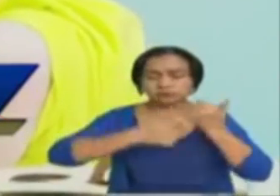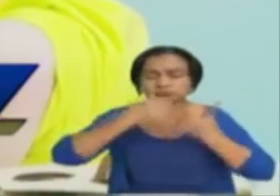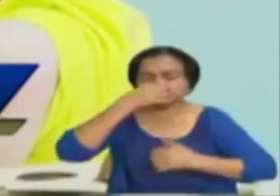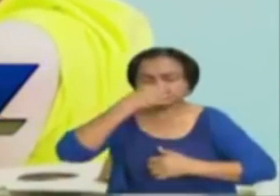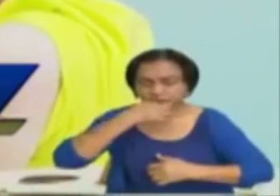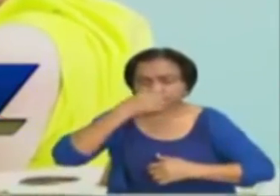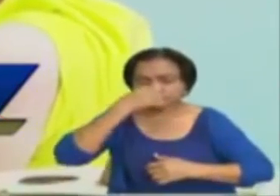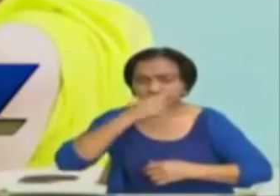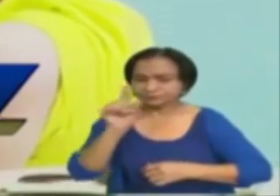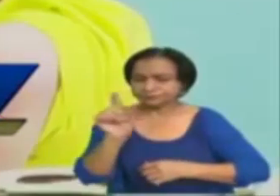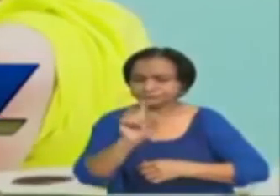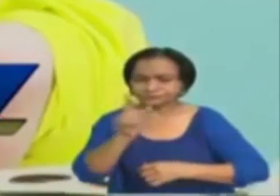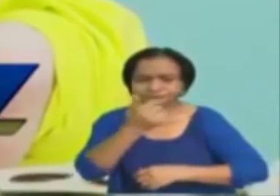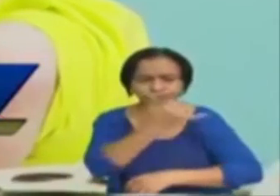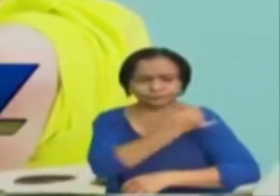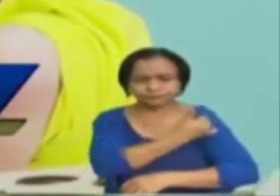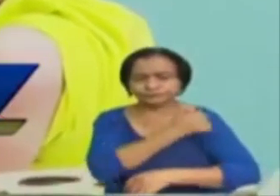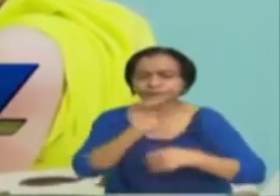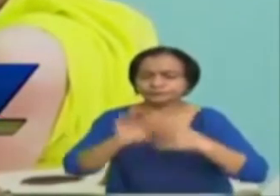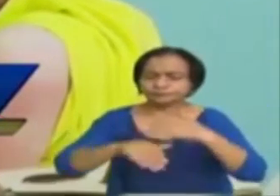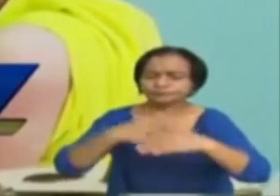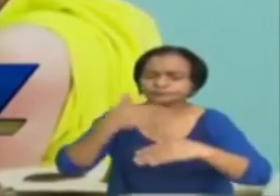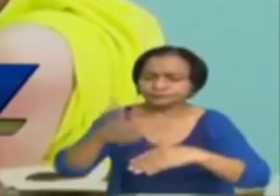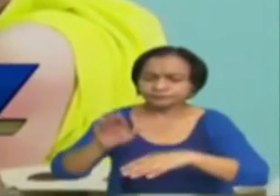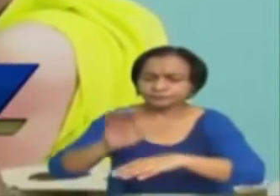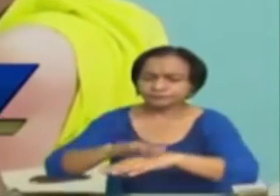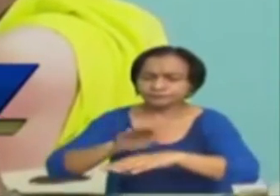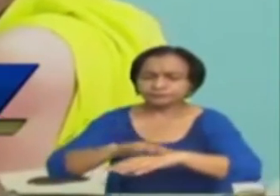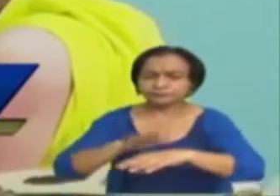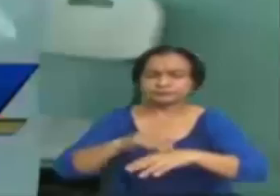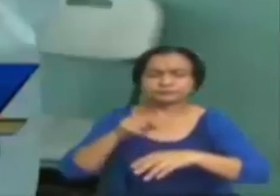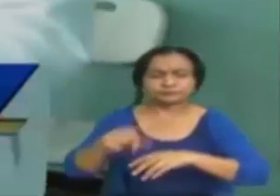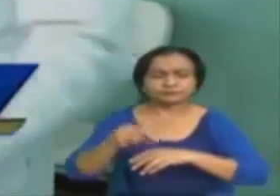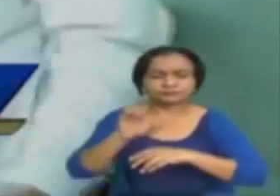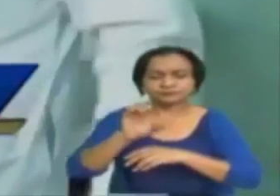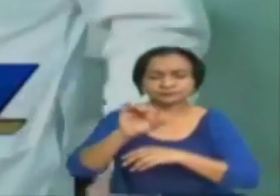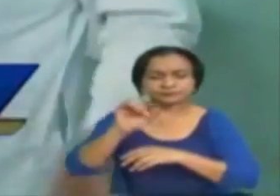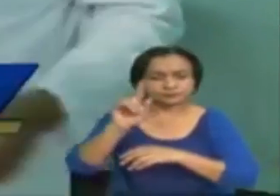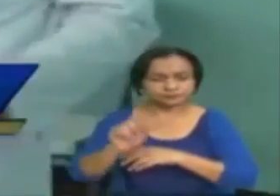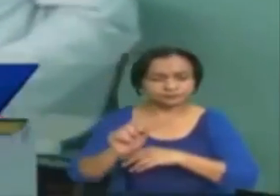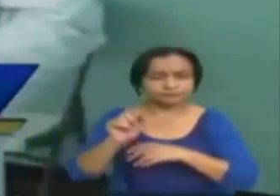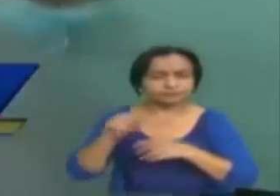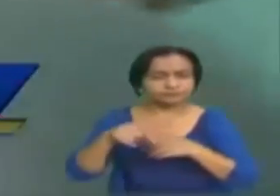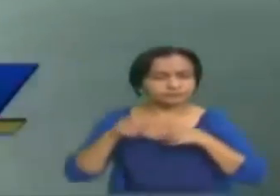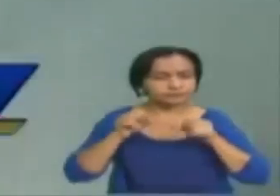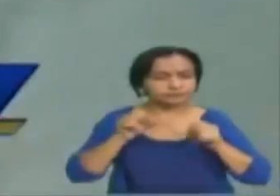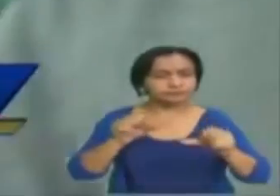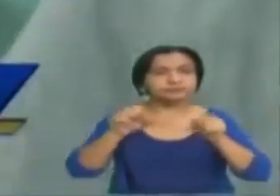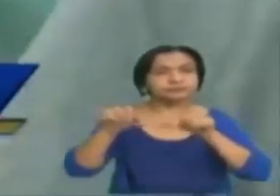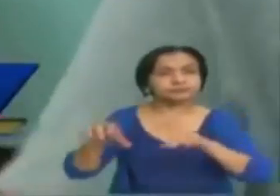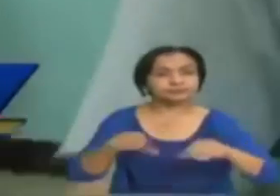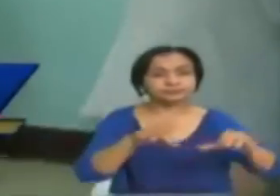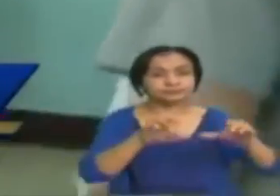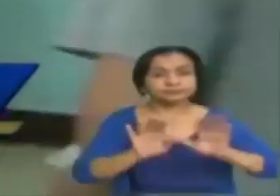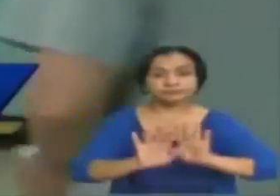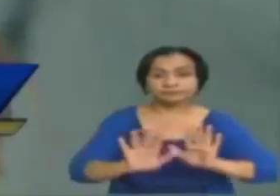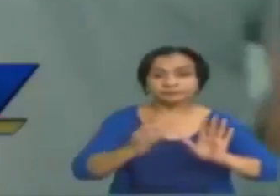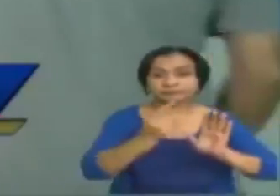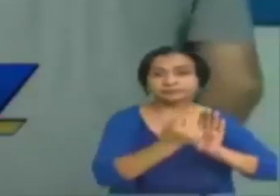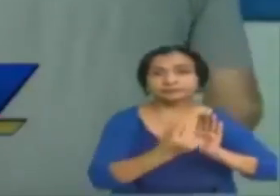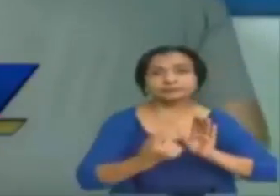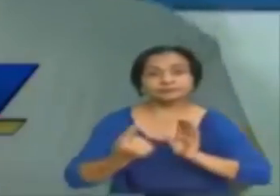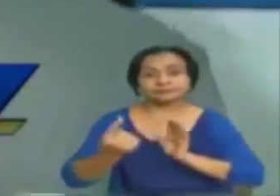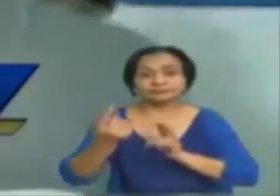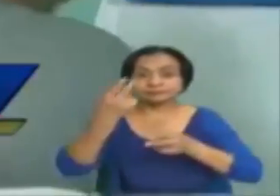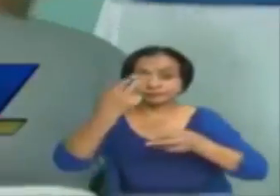Señor, a nuestra Madre María. El procedimiento de aplicación, según el Ministerio de Salud, básicamente es